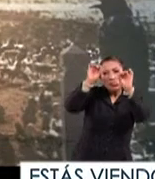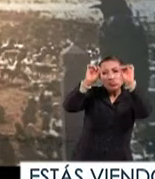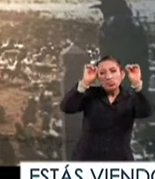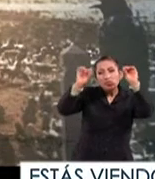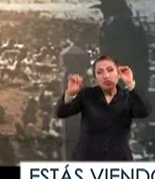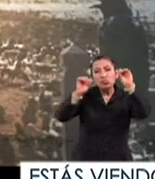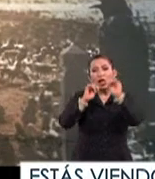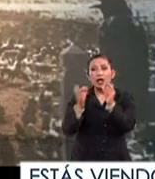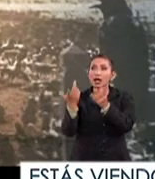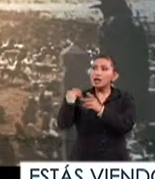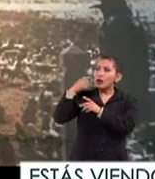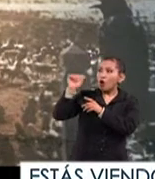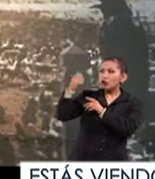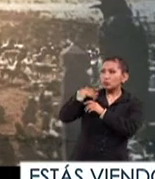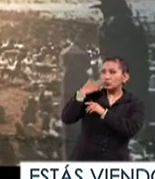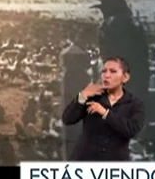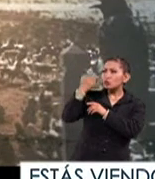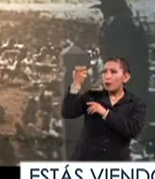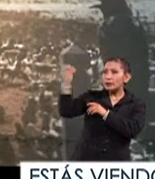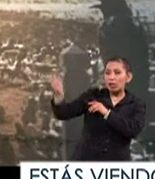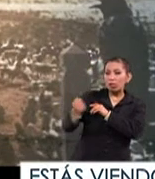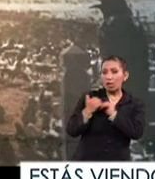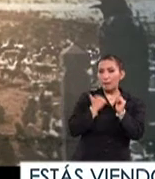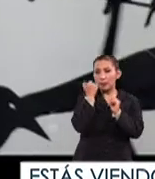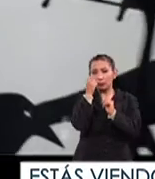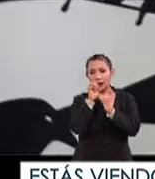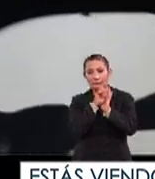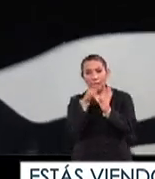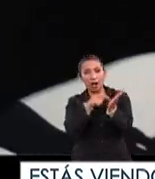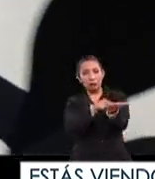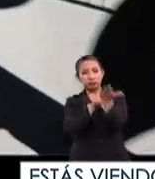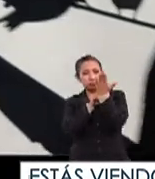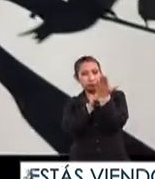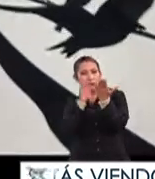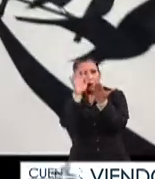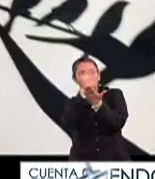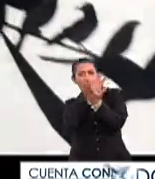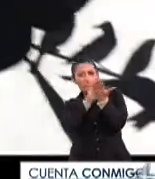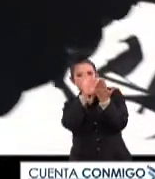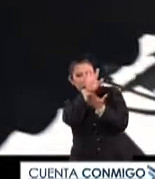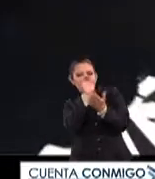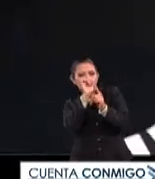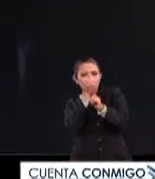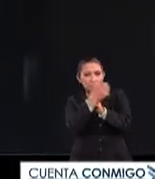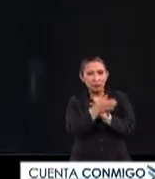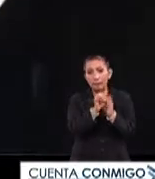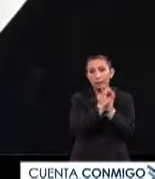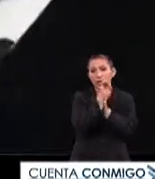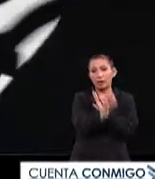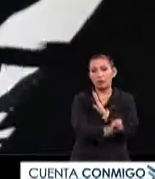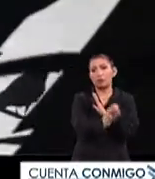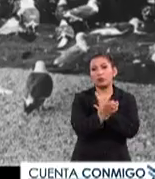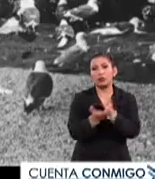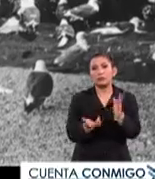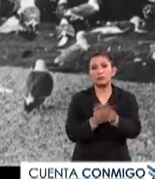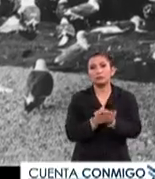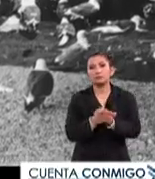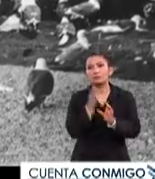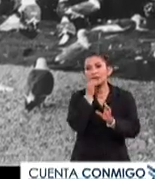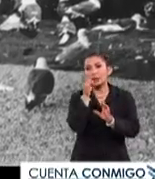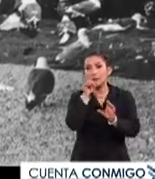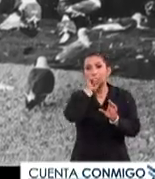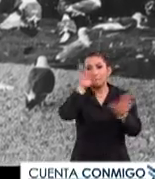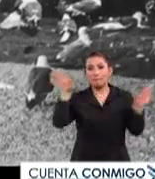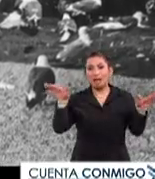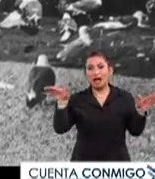Y el uso de recursos que no estaban tan disponibles en la época como para resolver las situaciones, ¿no? Como lo que decíamos, bueno, lo que decíamos